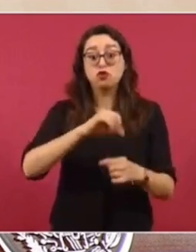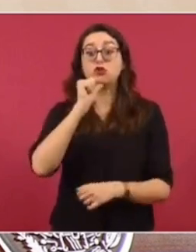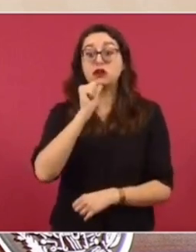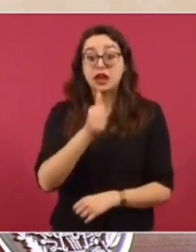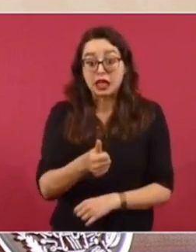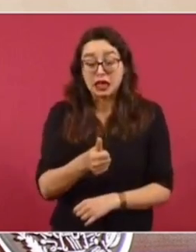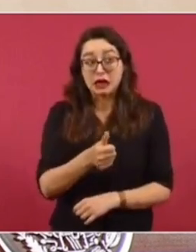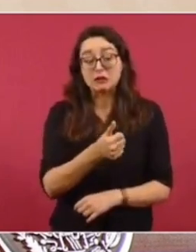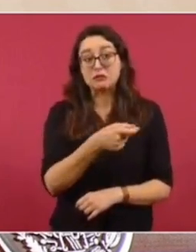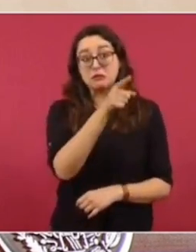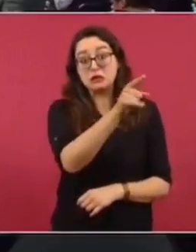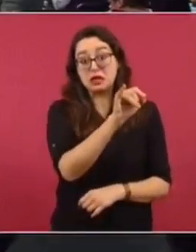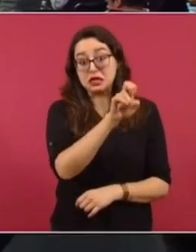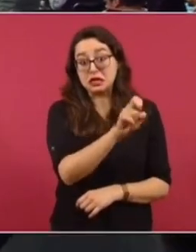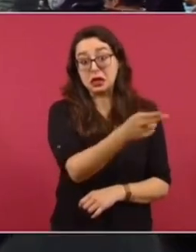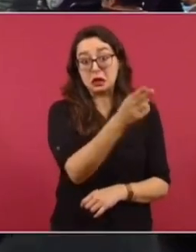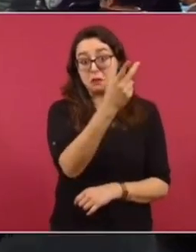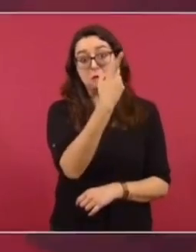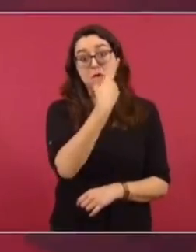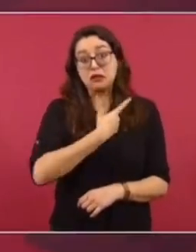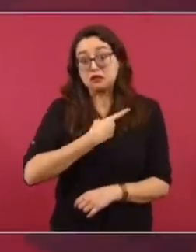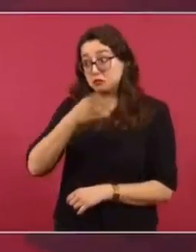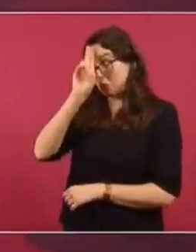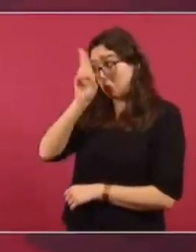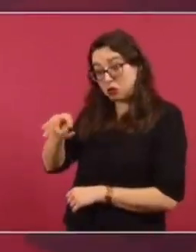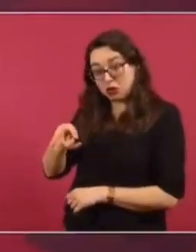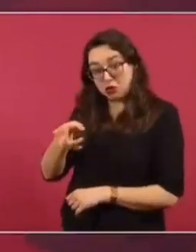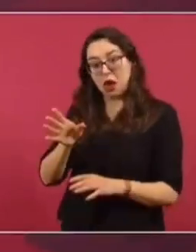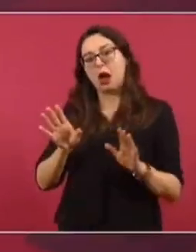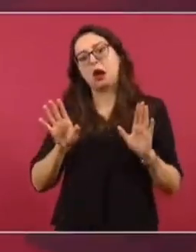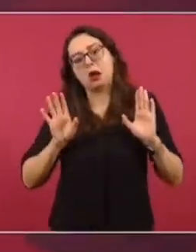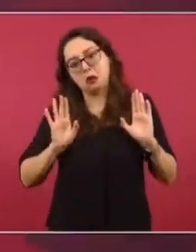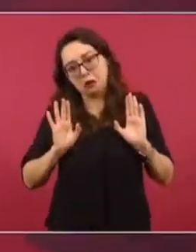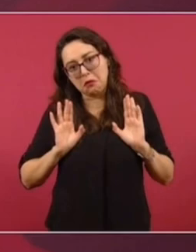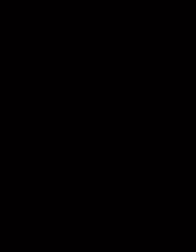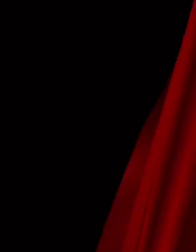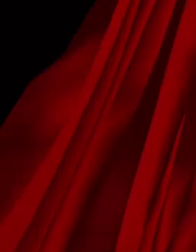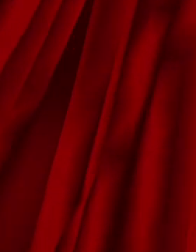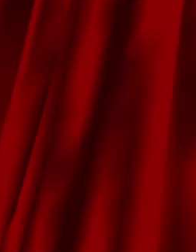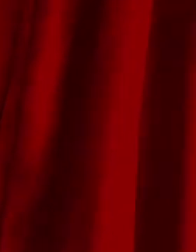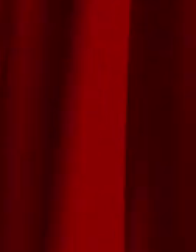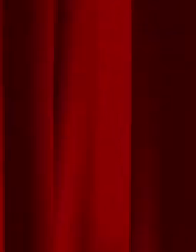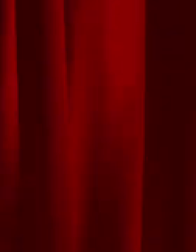ya vemos qué hacemos. Por lo pronto, ya no voy a decir ni un voto a los conservadores.